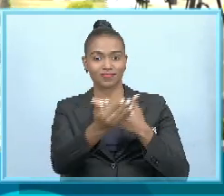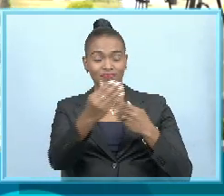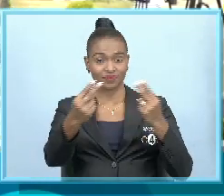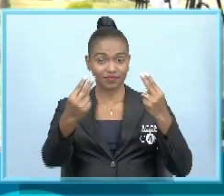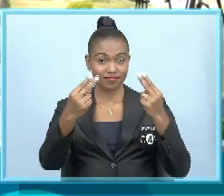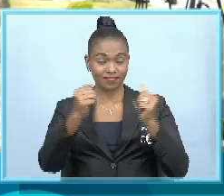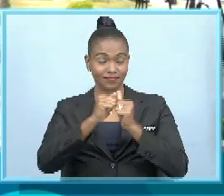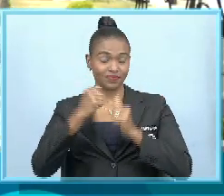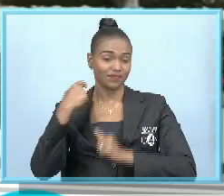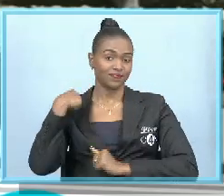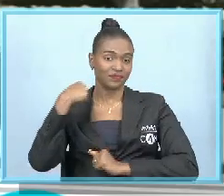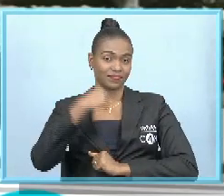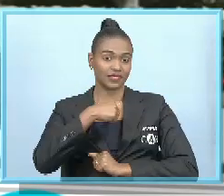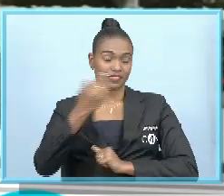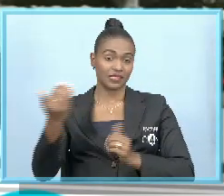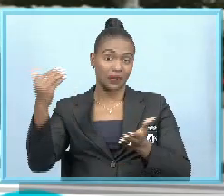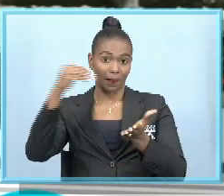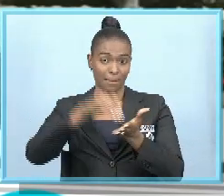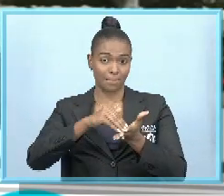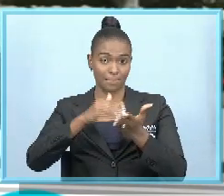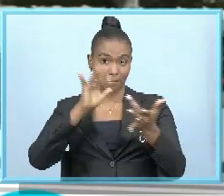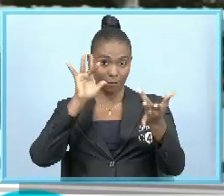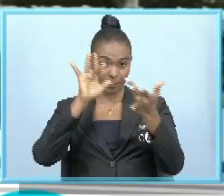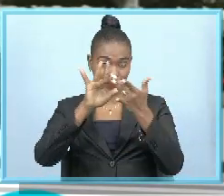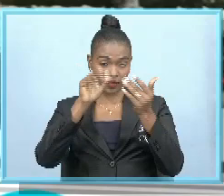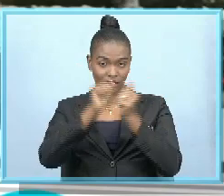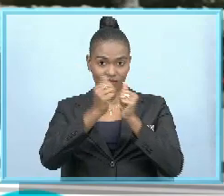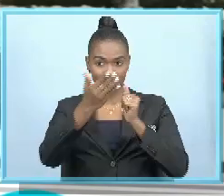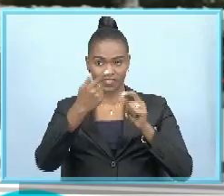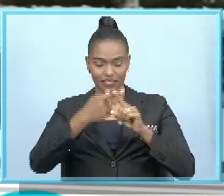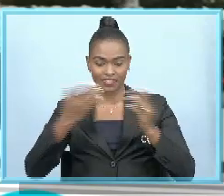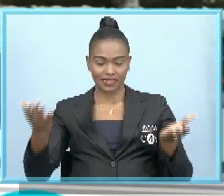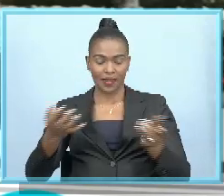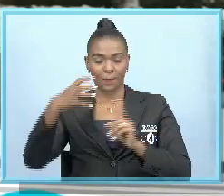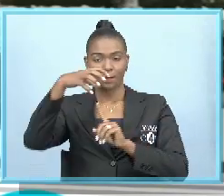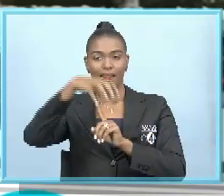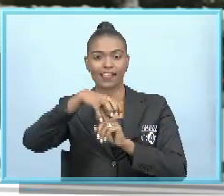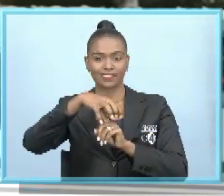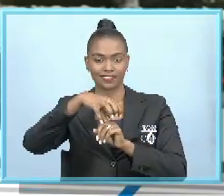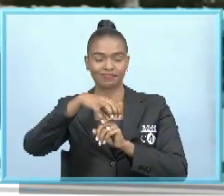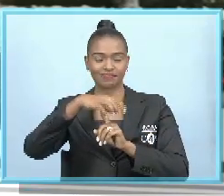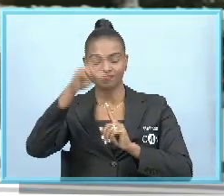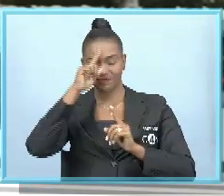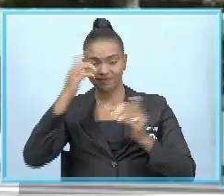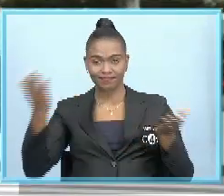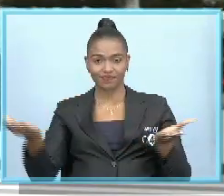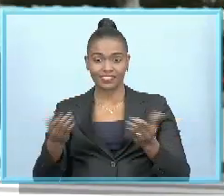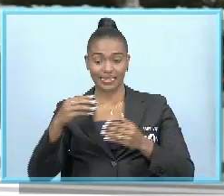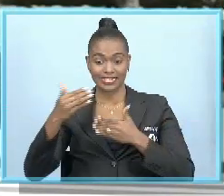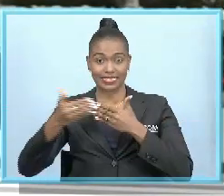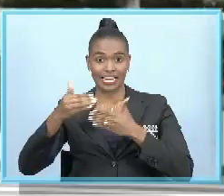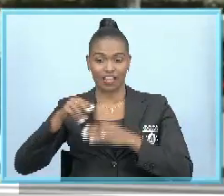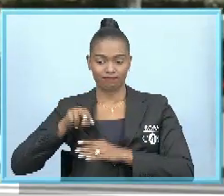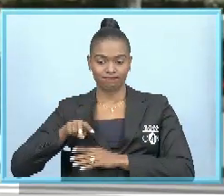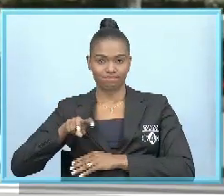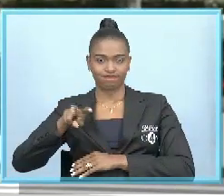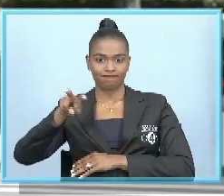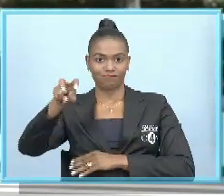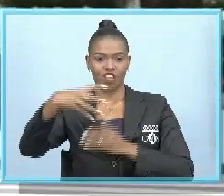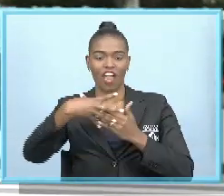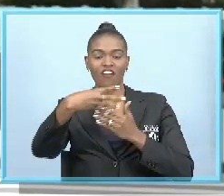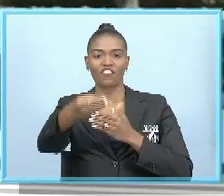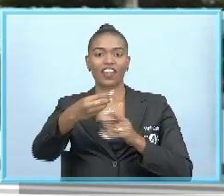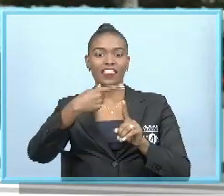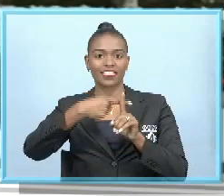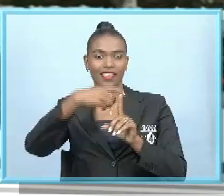amables televidentes. Volvemos a conectar desde el Palacio Nacional, precisamente aquí en la escalinata frontal